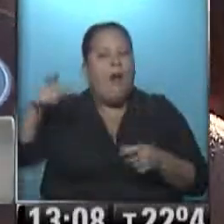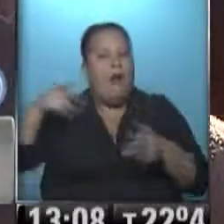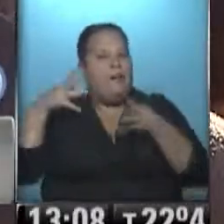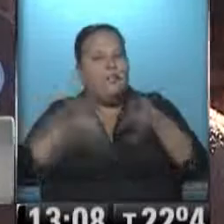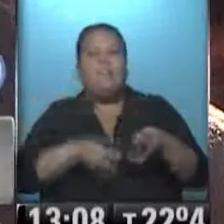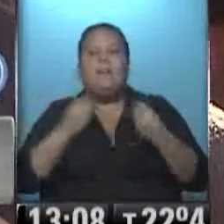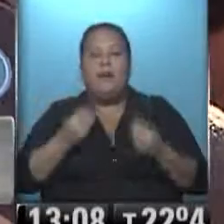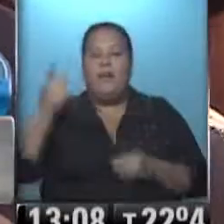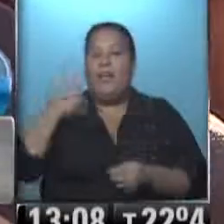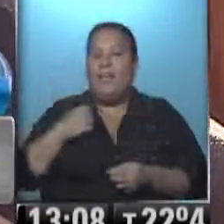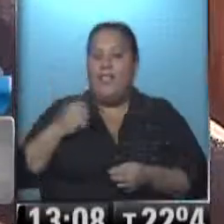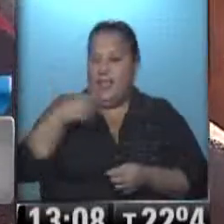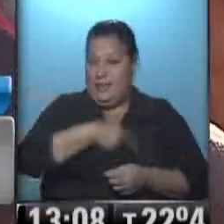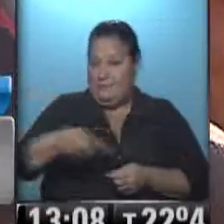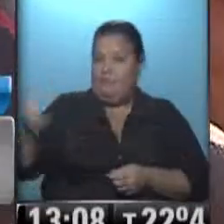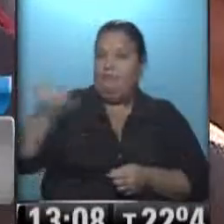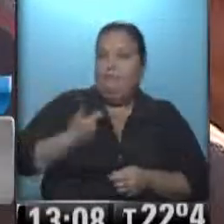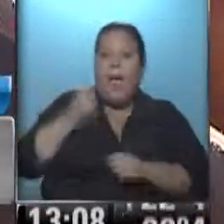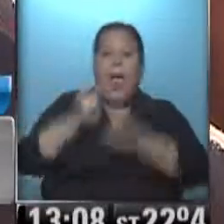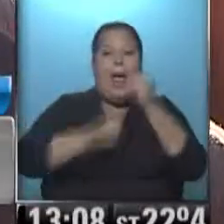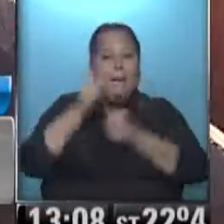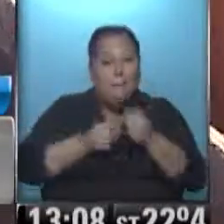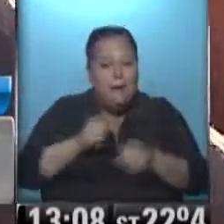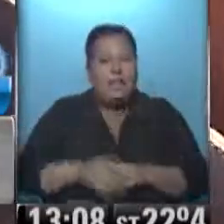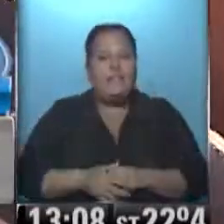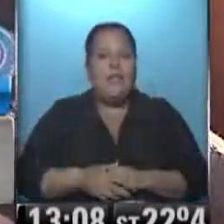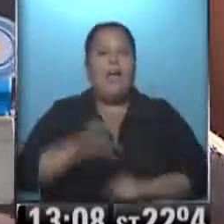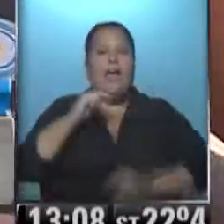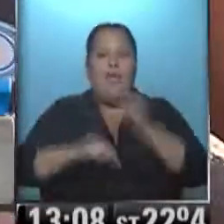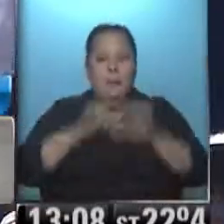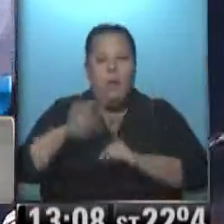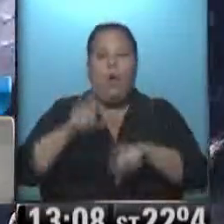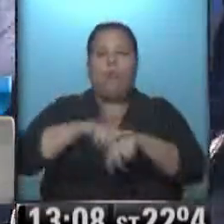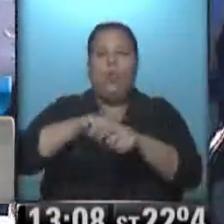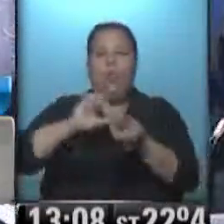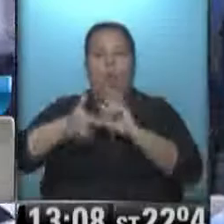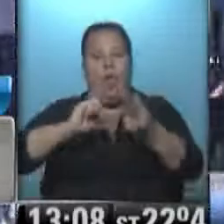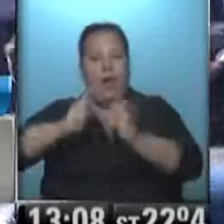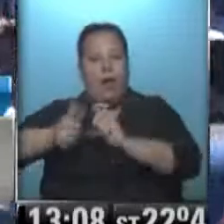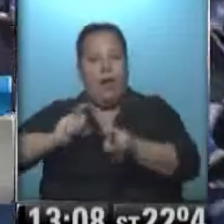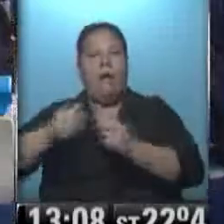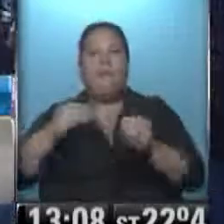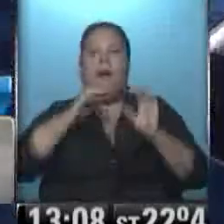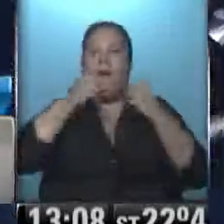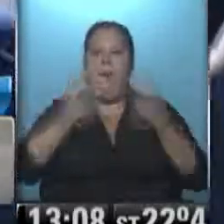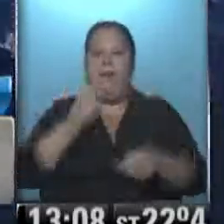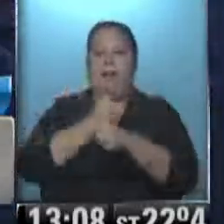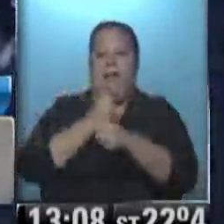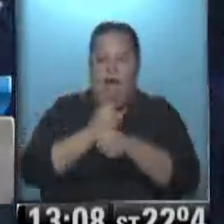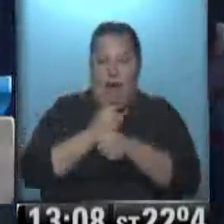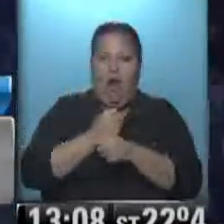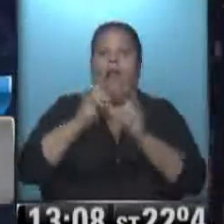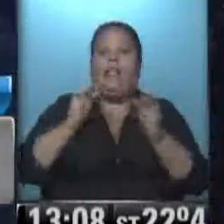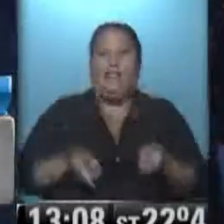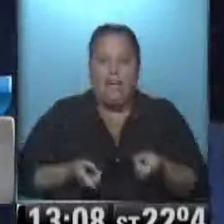ataque. En estos días nos acabamos de enterar que la empresa empieza a planear hacer turnos rotativos para empezar a flexibilizar nuestras condiciones de trabajo.